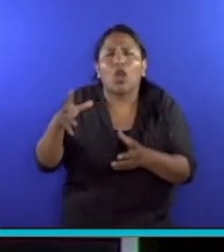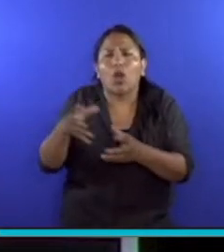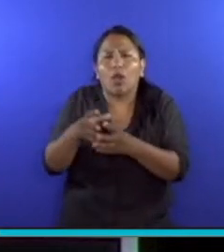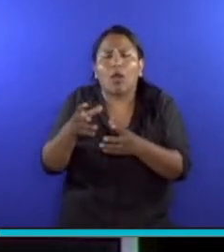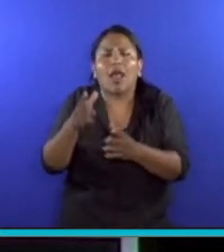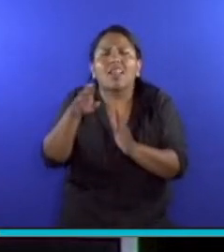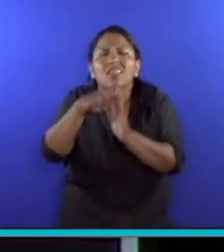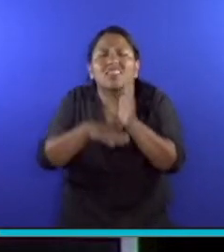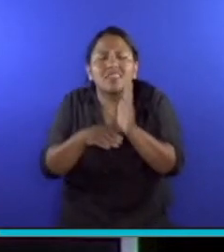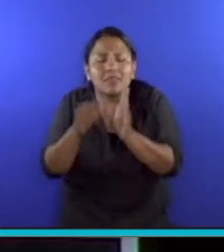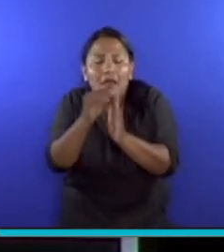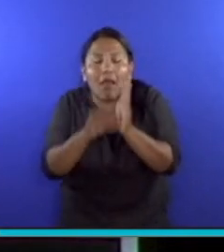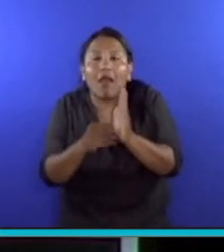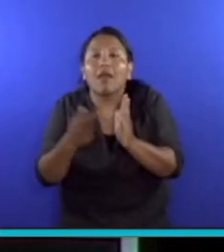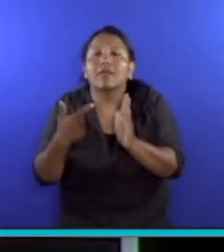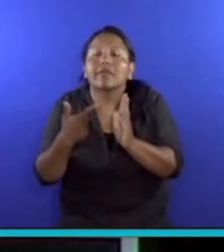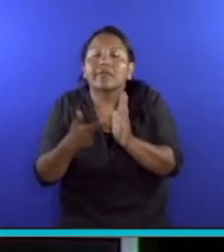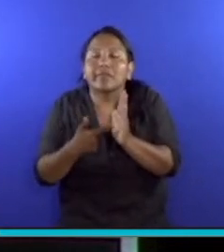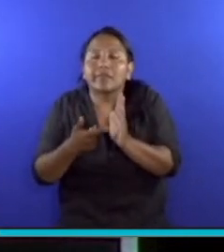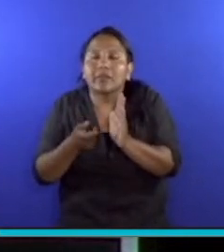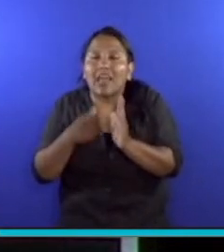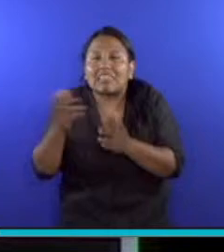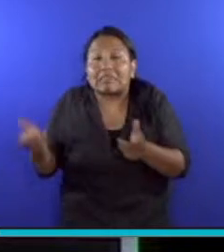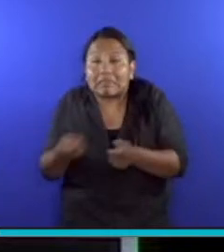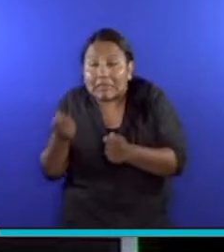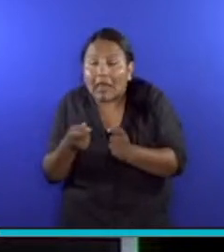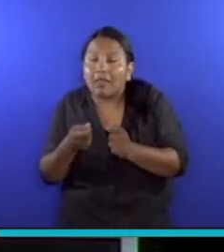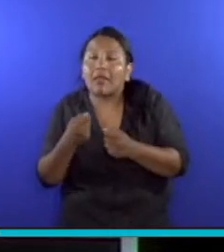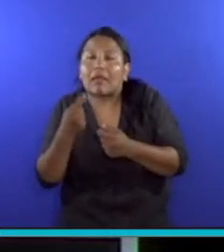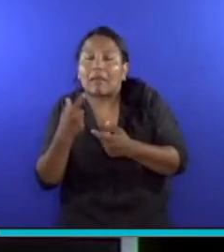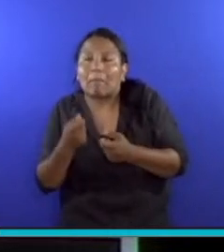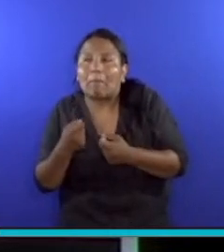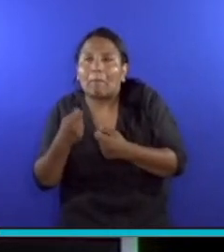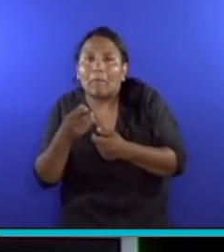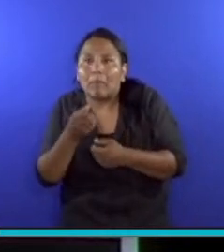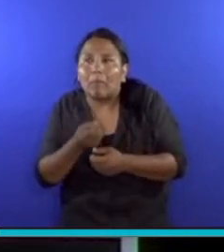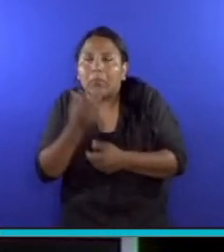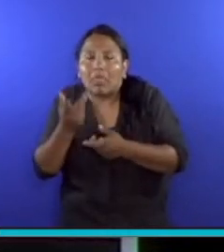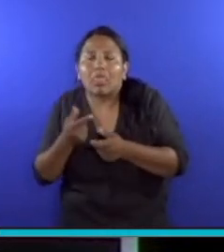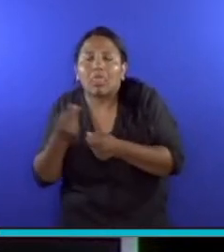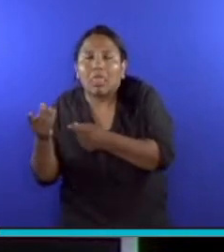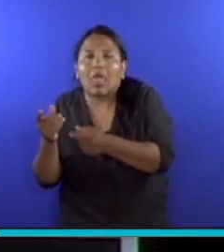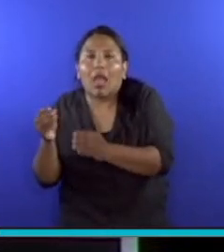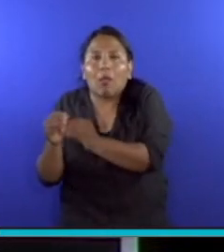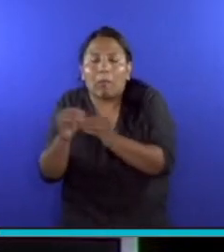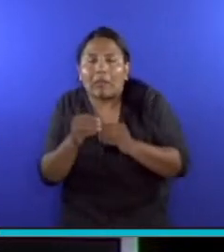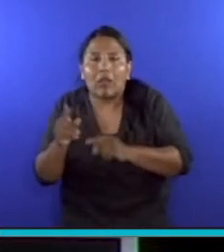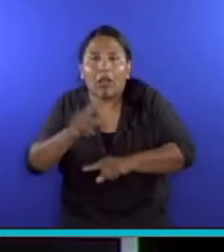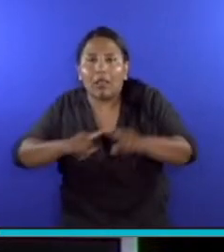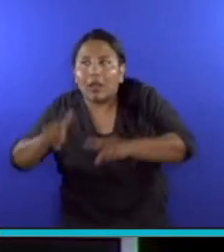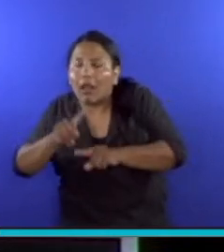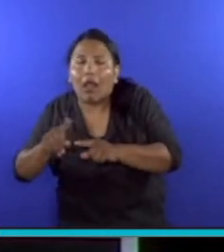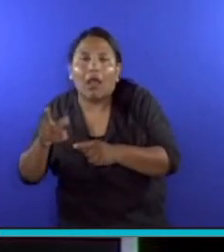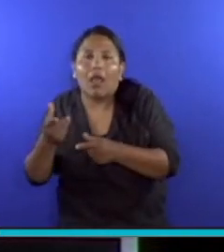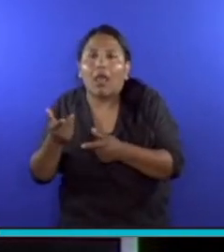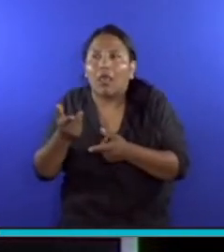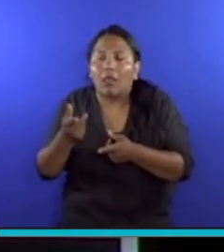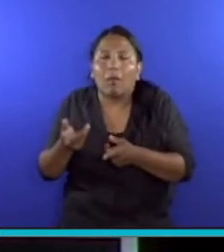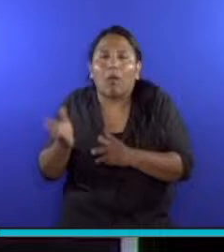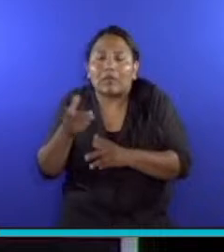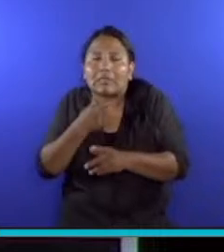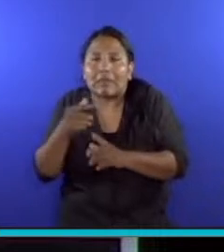y que entregaban a los compañeros y compañeras que eran delegados y que se intentaban organizar en sus